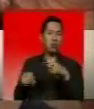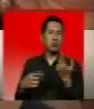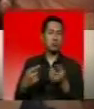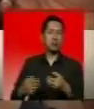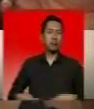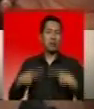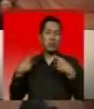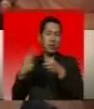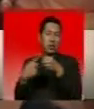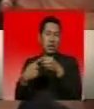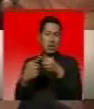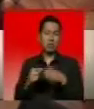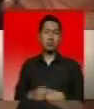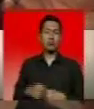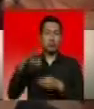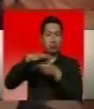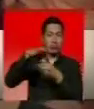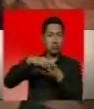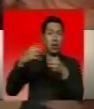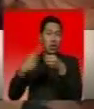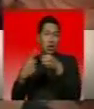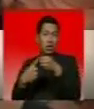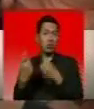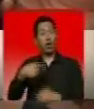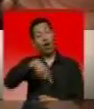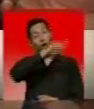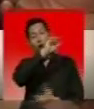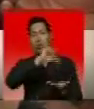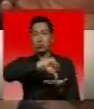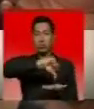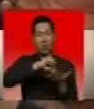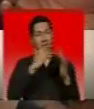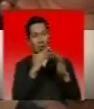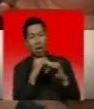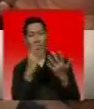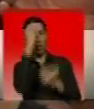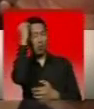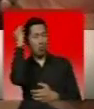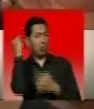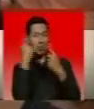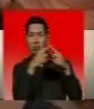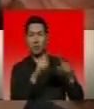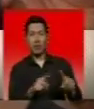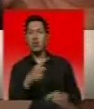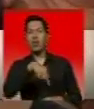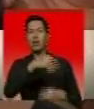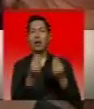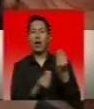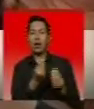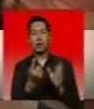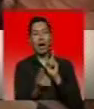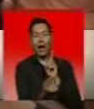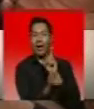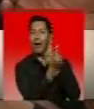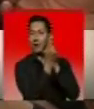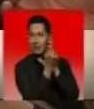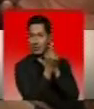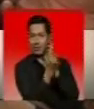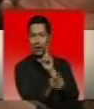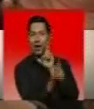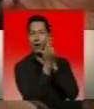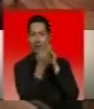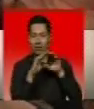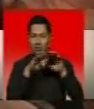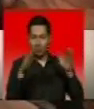y tiene que sufragar en Quito y se encuentra en Guarante, en Guayaquil o en Riobamba y no lo puede hacer, lo que hace es acercarse a esa